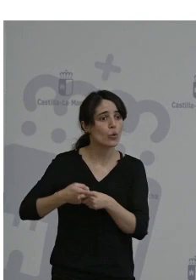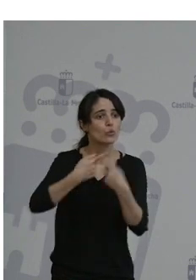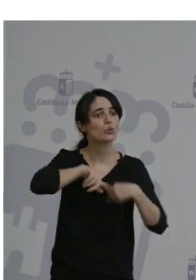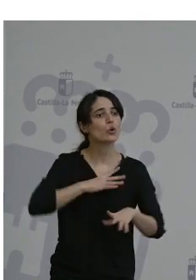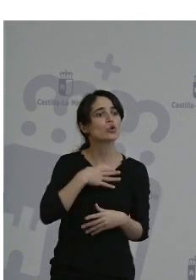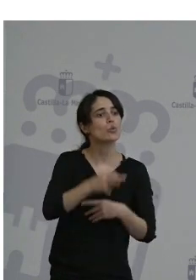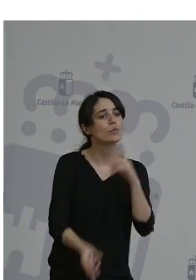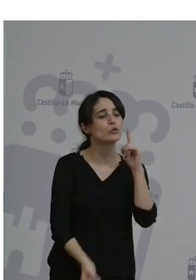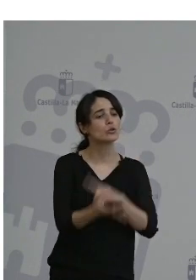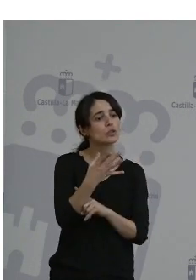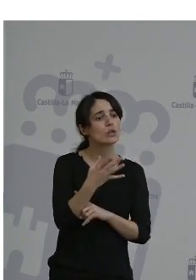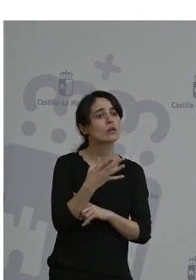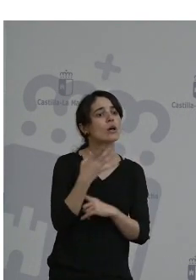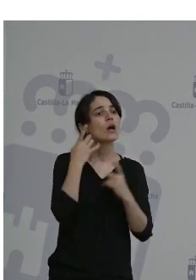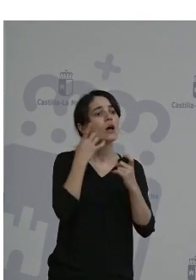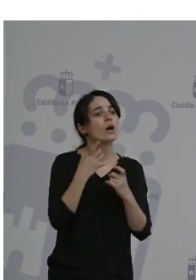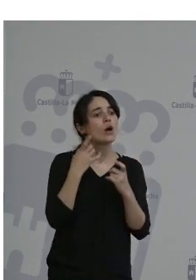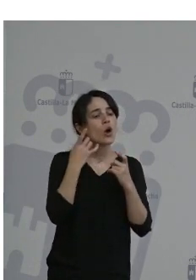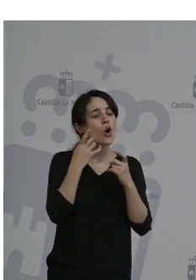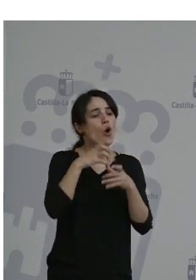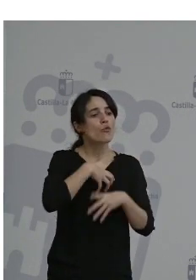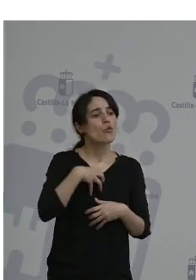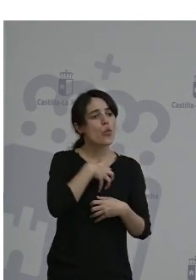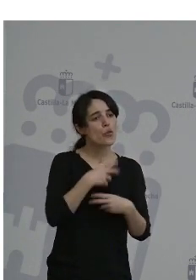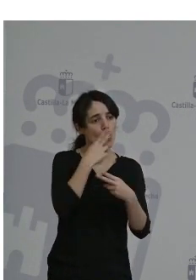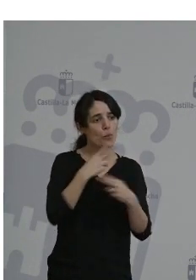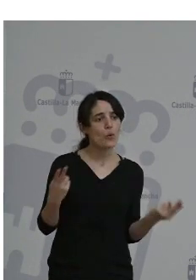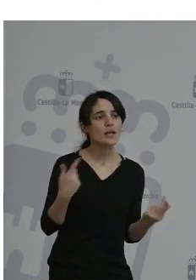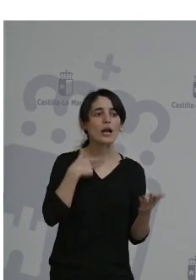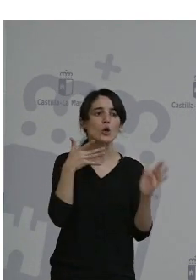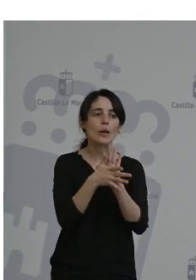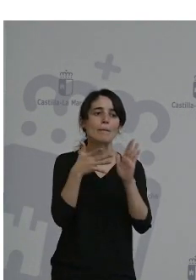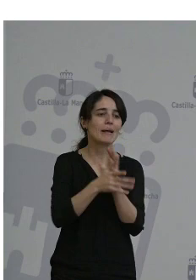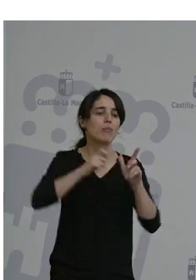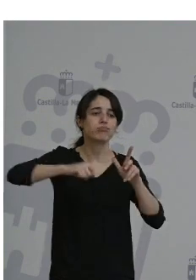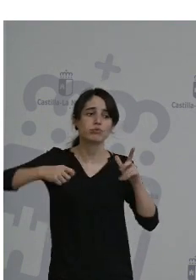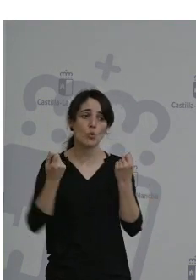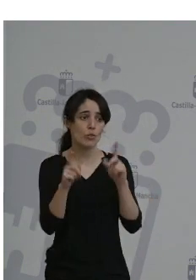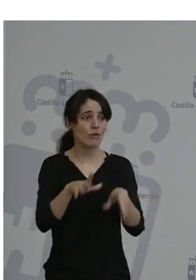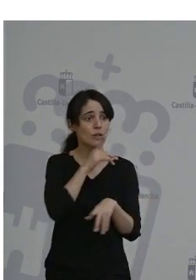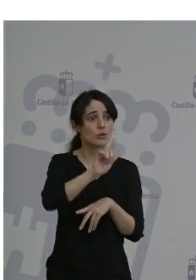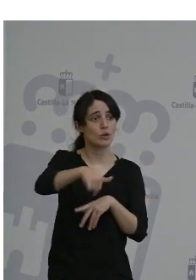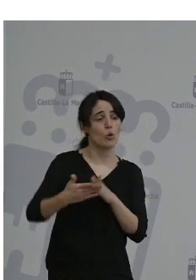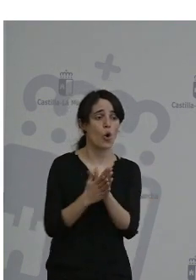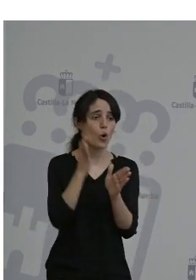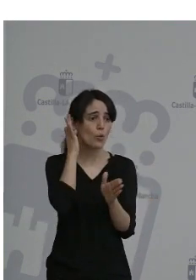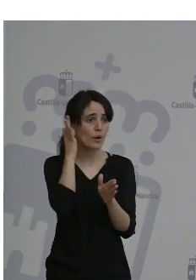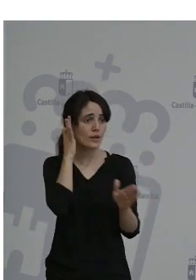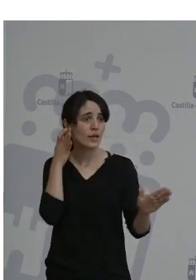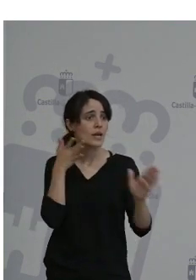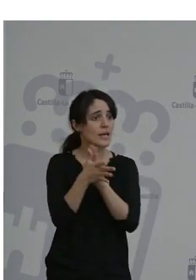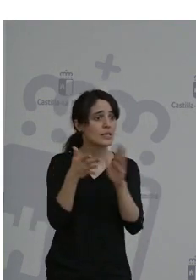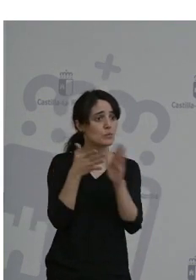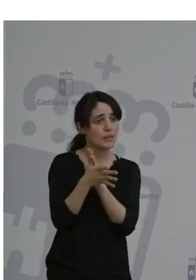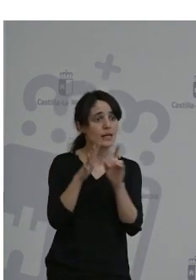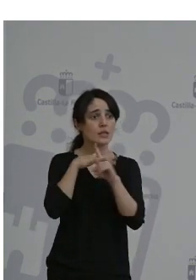que no me voy a detener a explicar puesto que ahora una compañera va a exponer las circunstancias y el modelo que